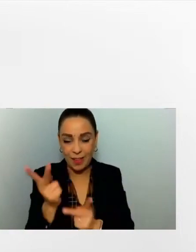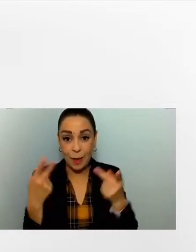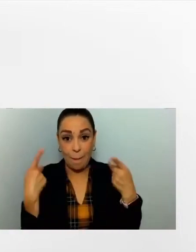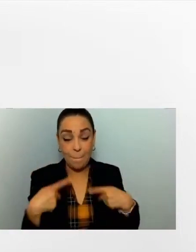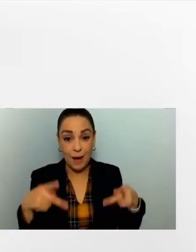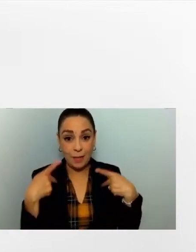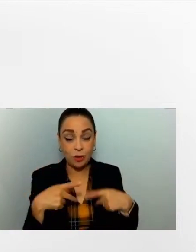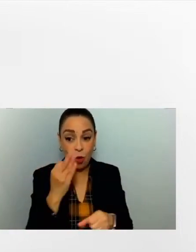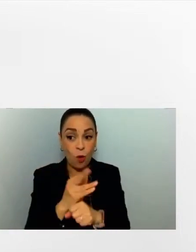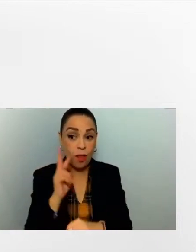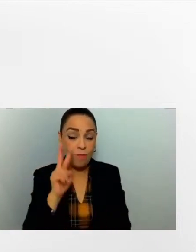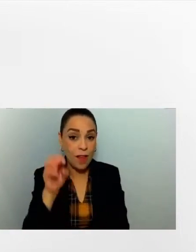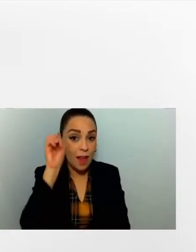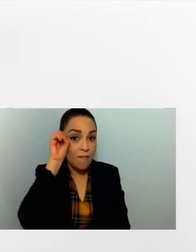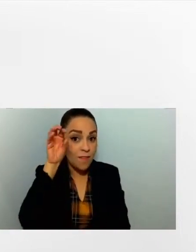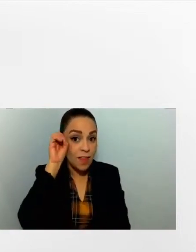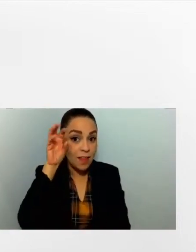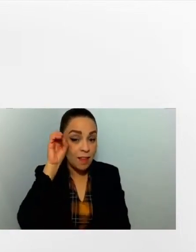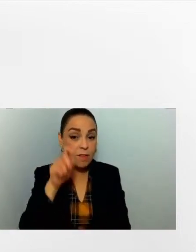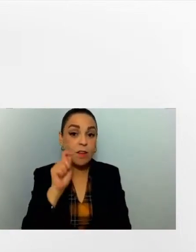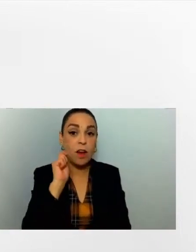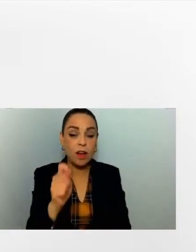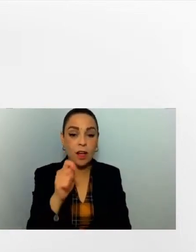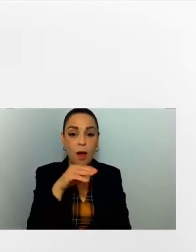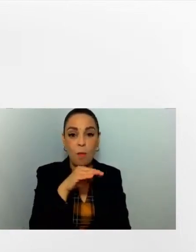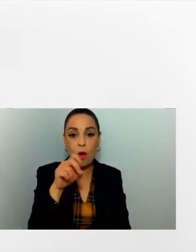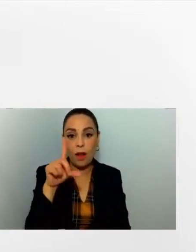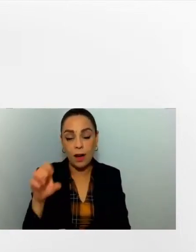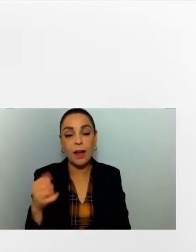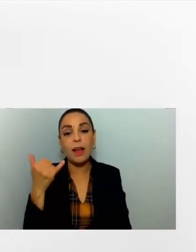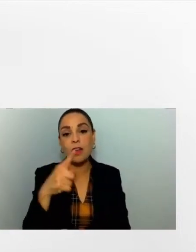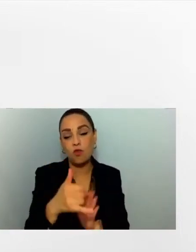están conectadas a Moodle y YouTube.